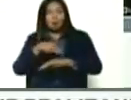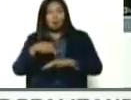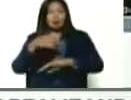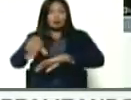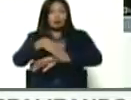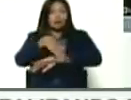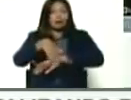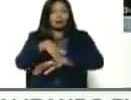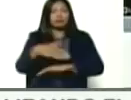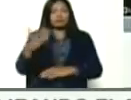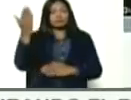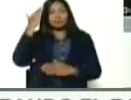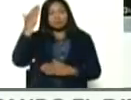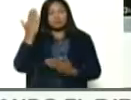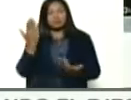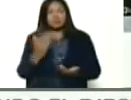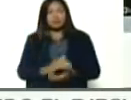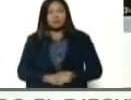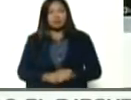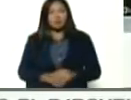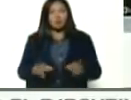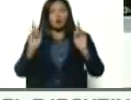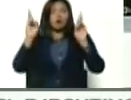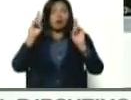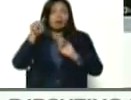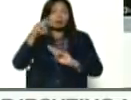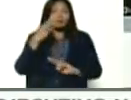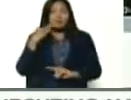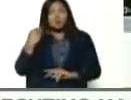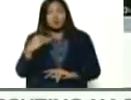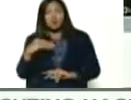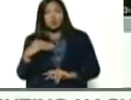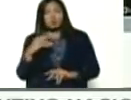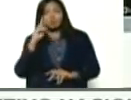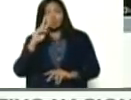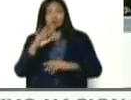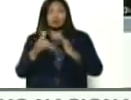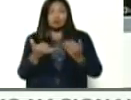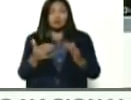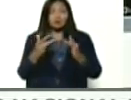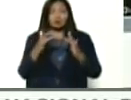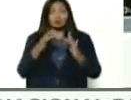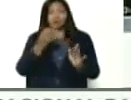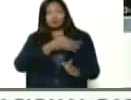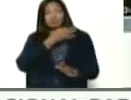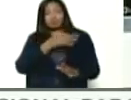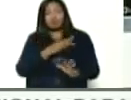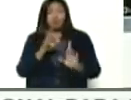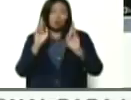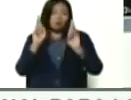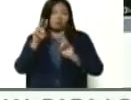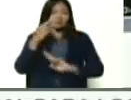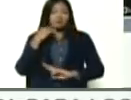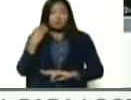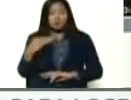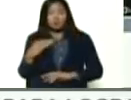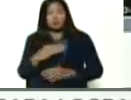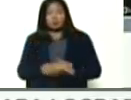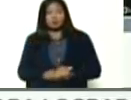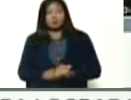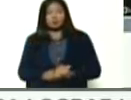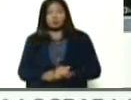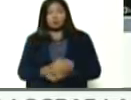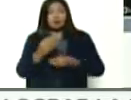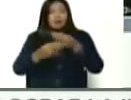calle ojalá a ese joven pienso yo viéndolo a través de las redes sociales ojalá ese joven no le